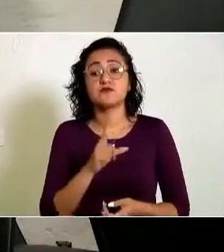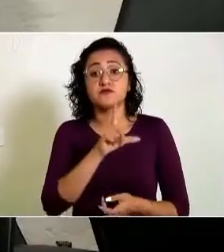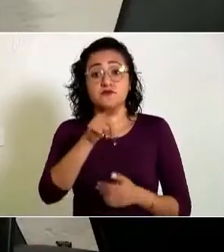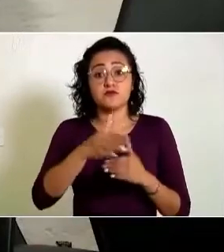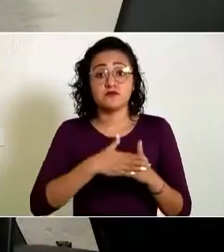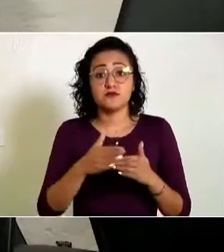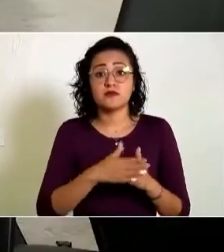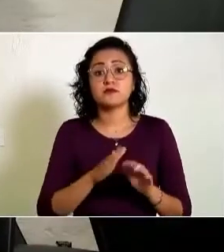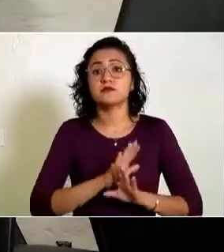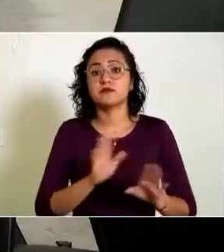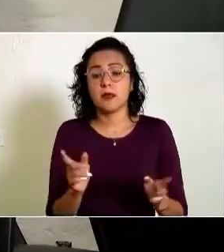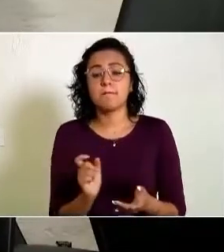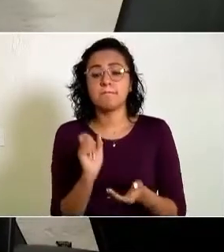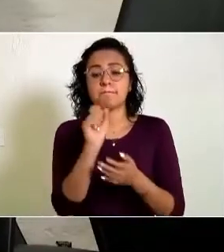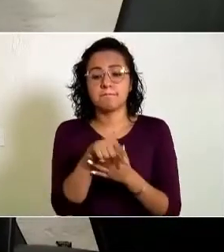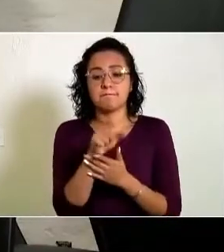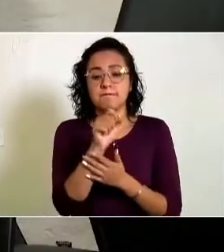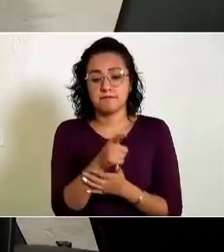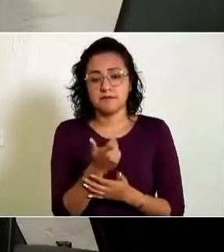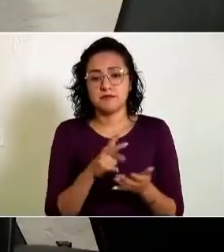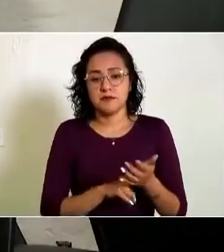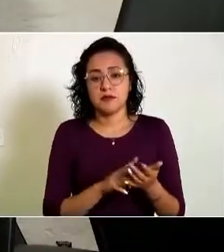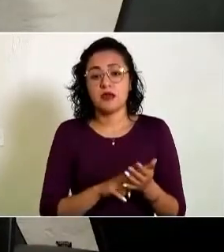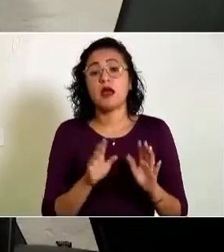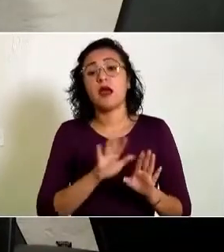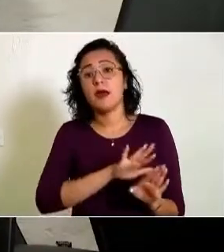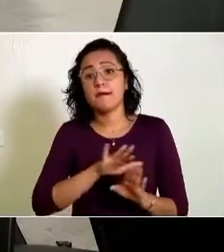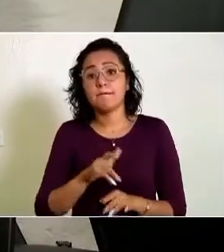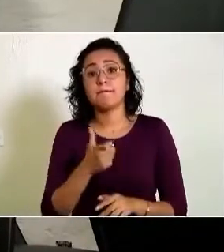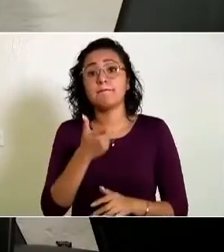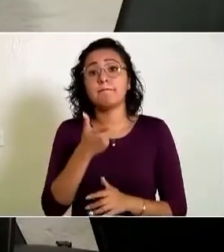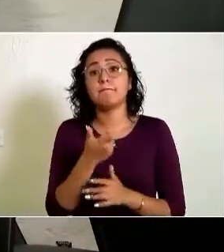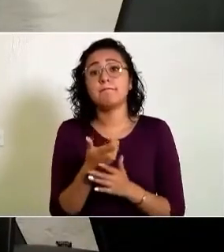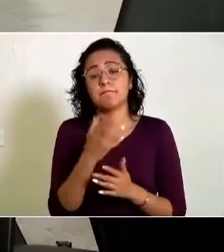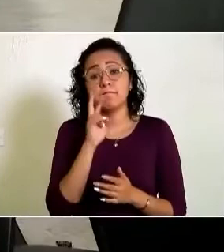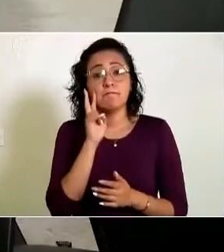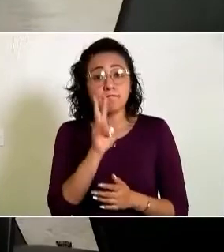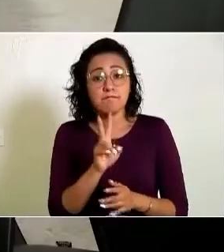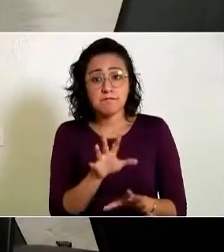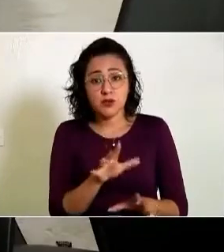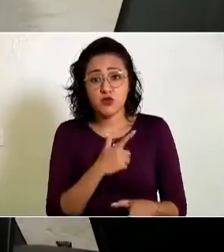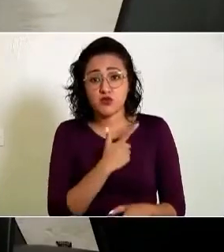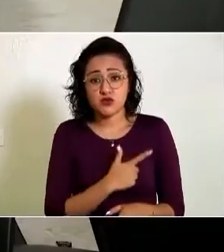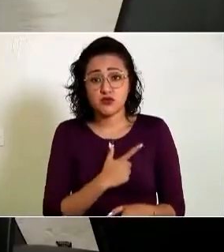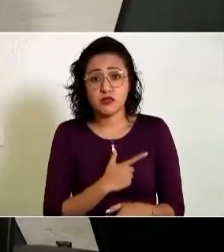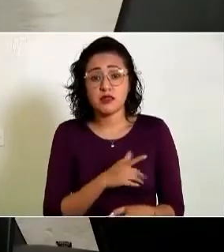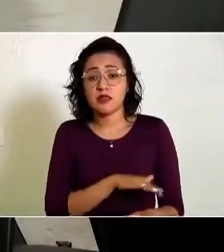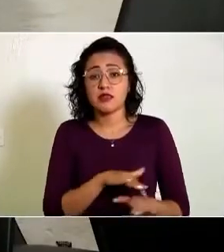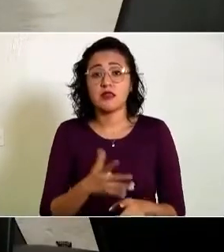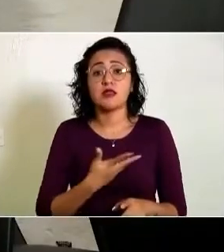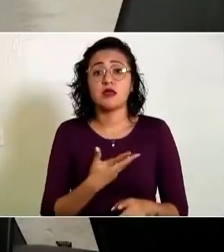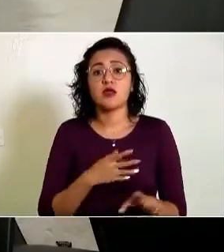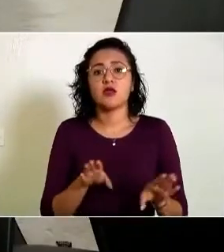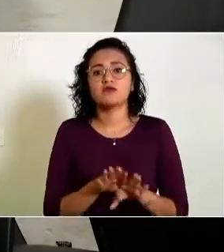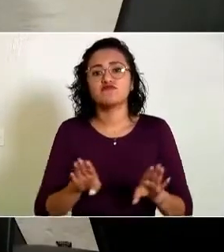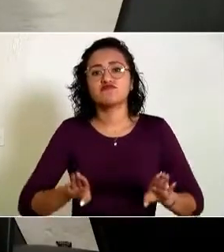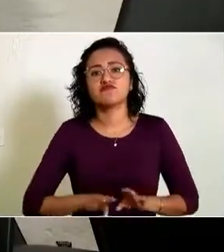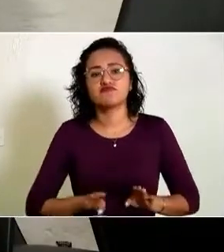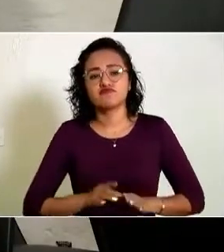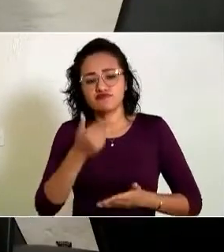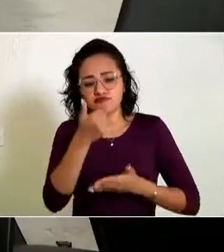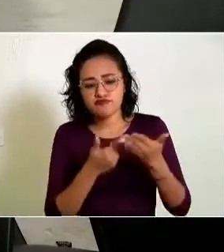reanudará el sistema de recaudo, el cual, además de ser económicamente más atractivo para el Estado, cuenta con una serie de